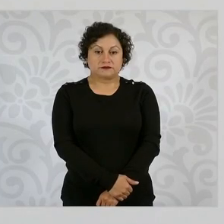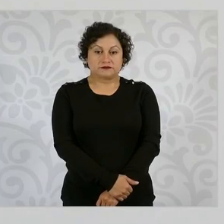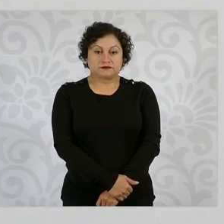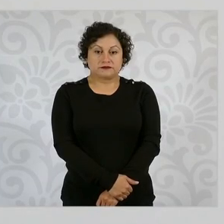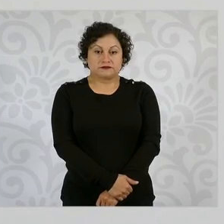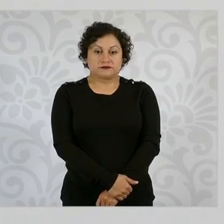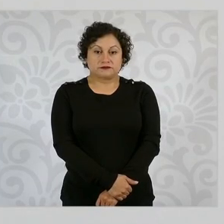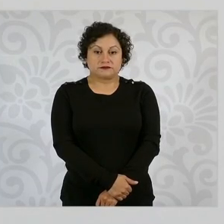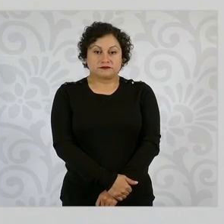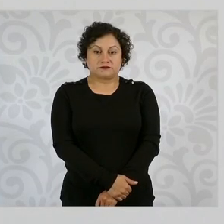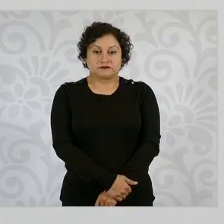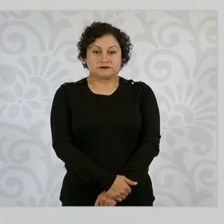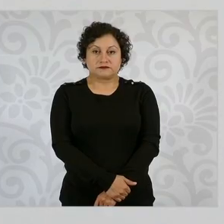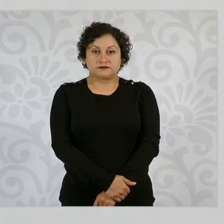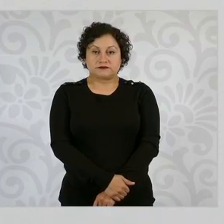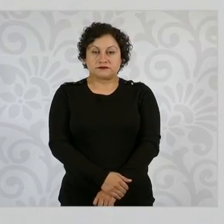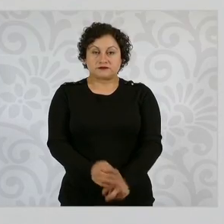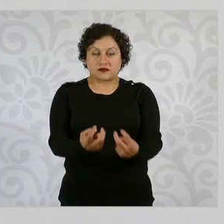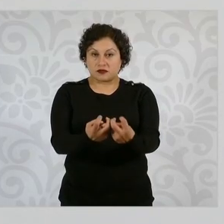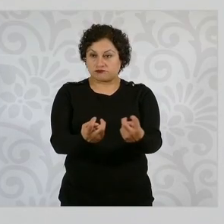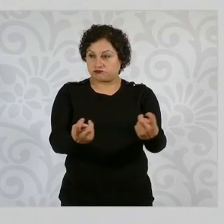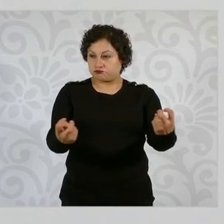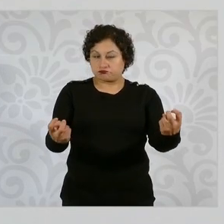No, es que no es paritaria ahora la primera fila.